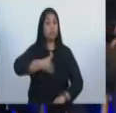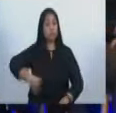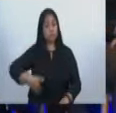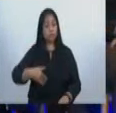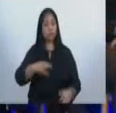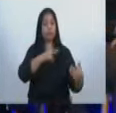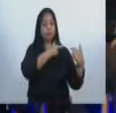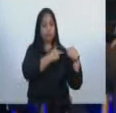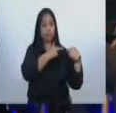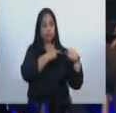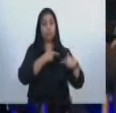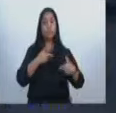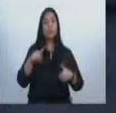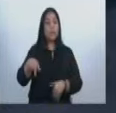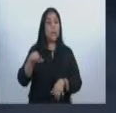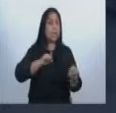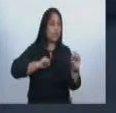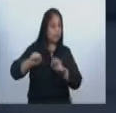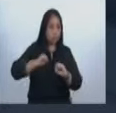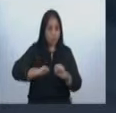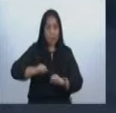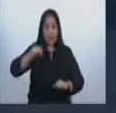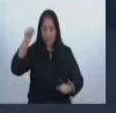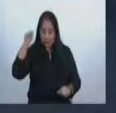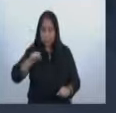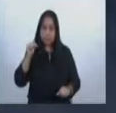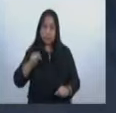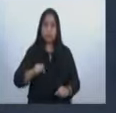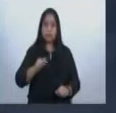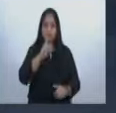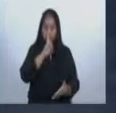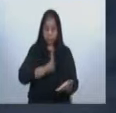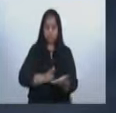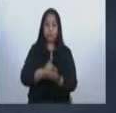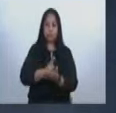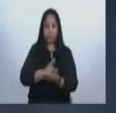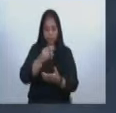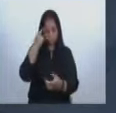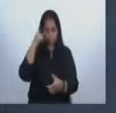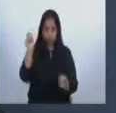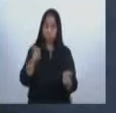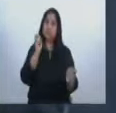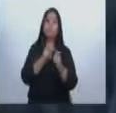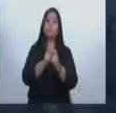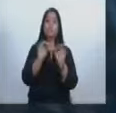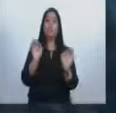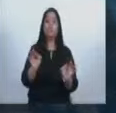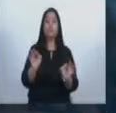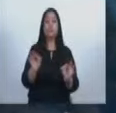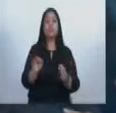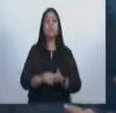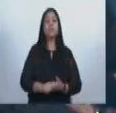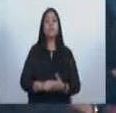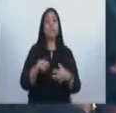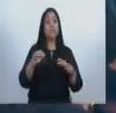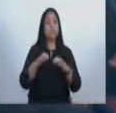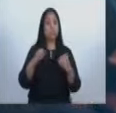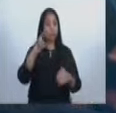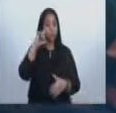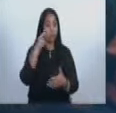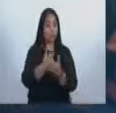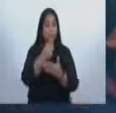eh actuar decente honesta y competentemente yo creo que cuando